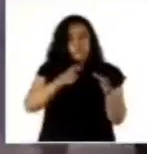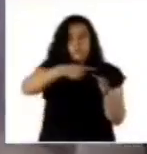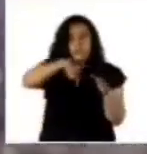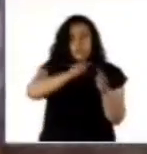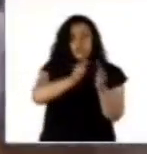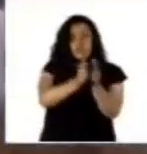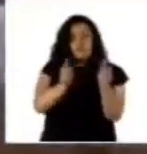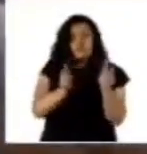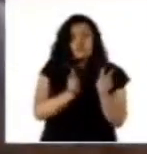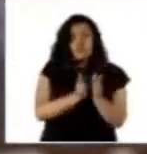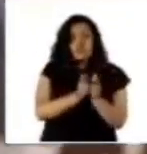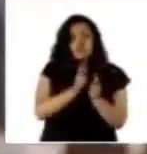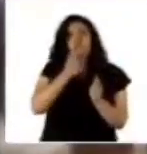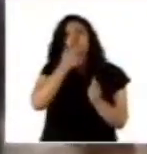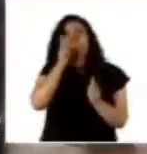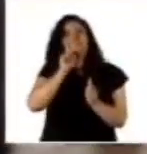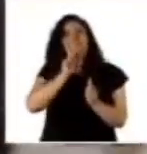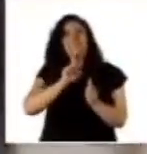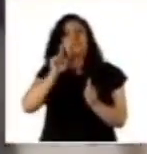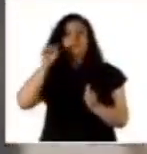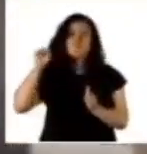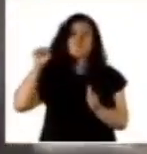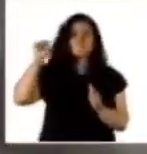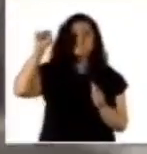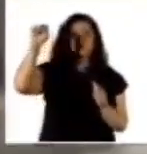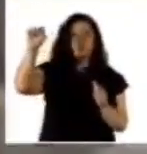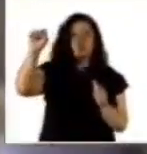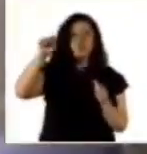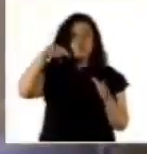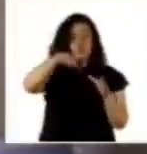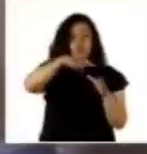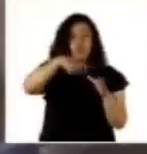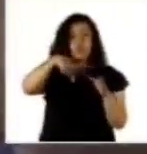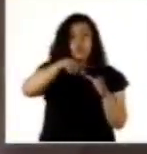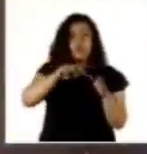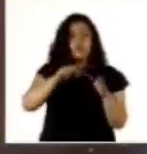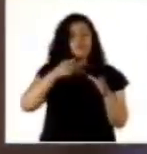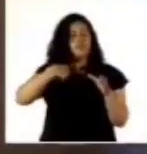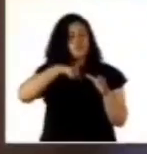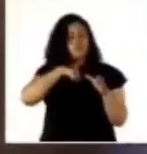las entendemos, pero sobre todo las atendemos.